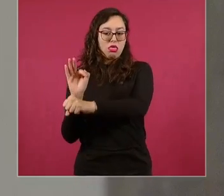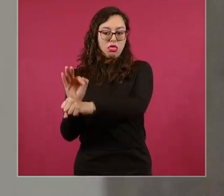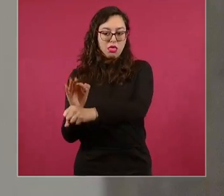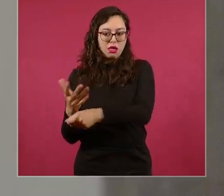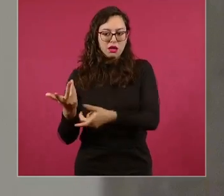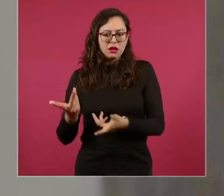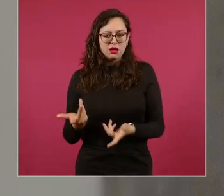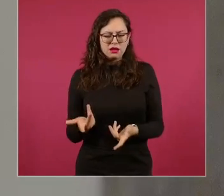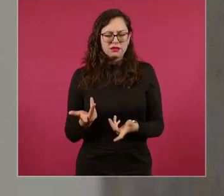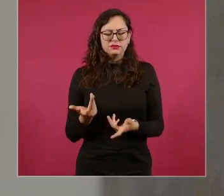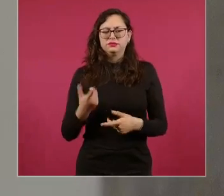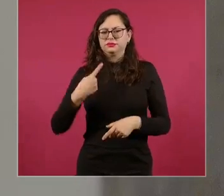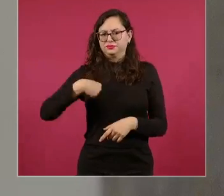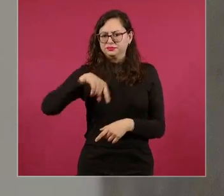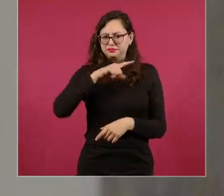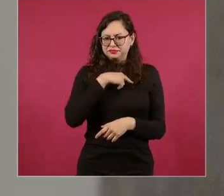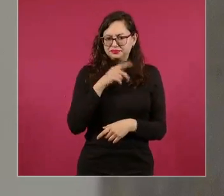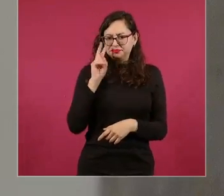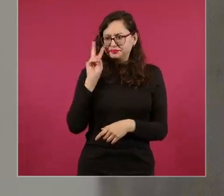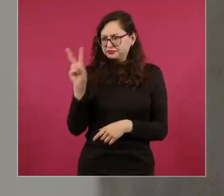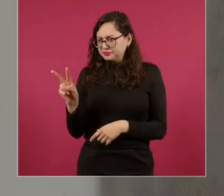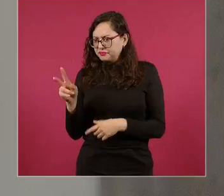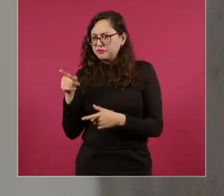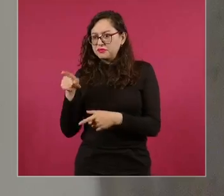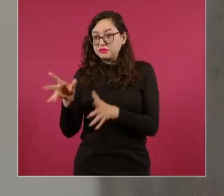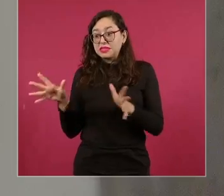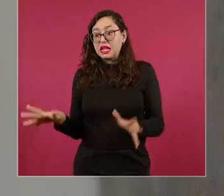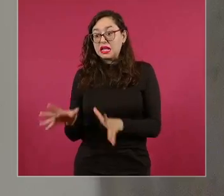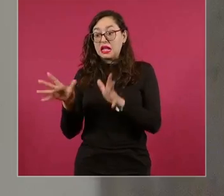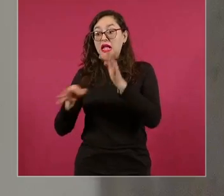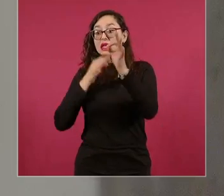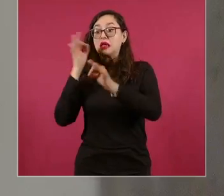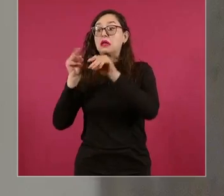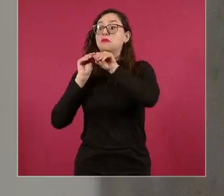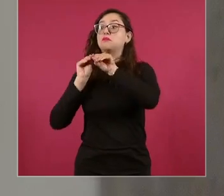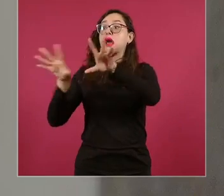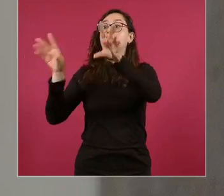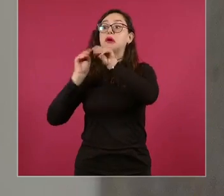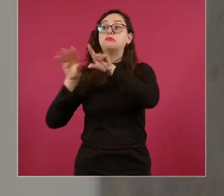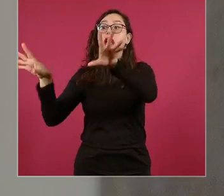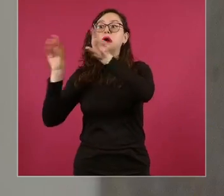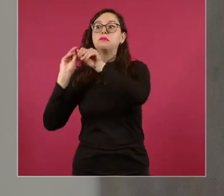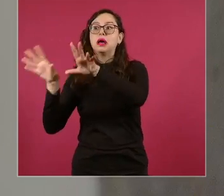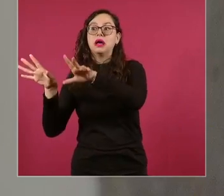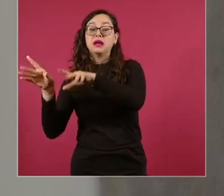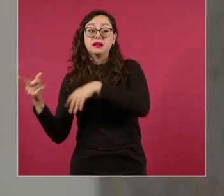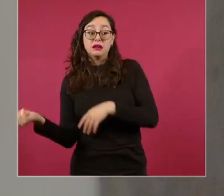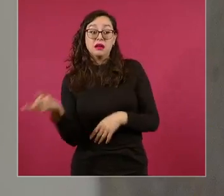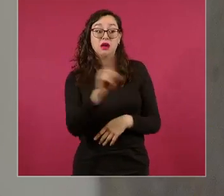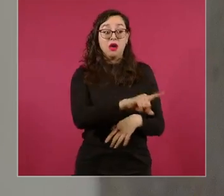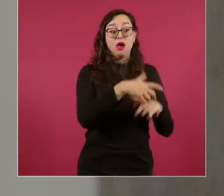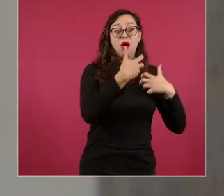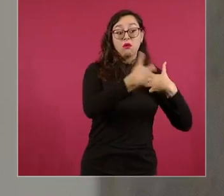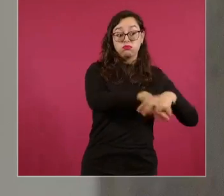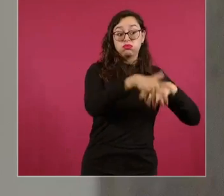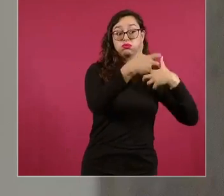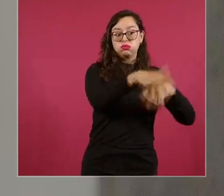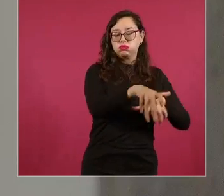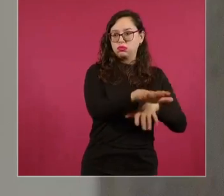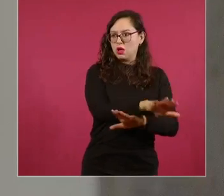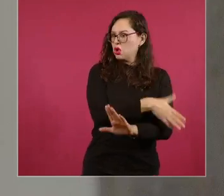que a los jóvenes que están protestando en favor no se les ha dado, digamos, relevancia